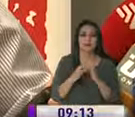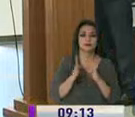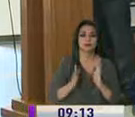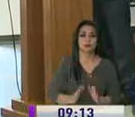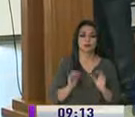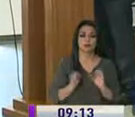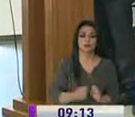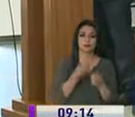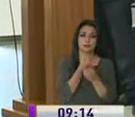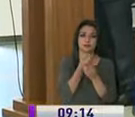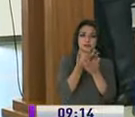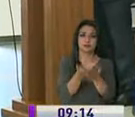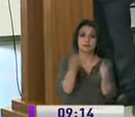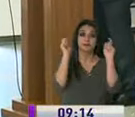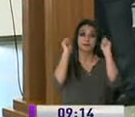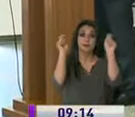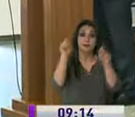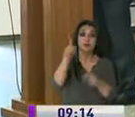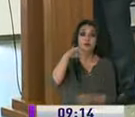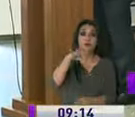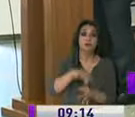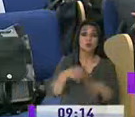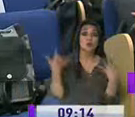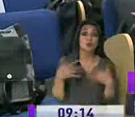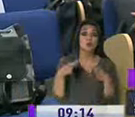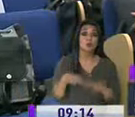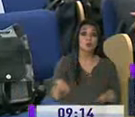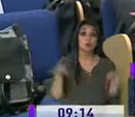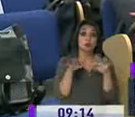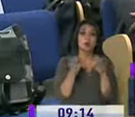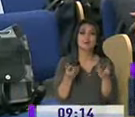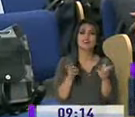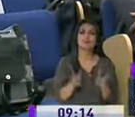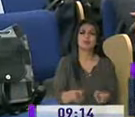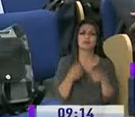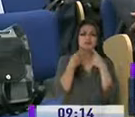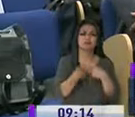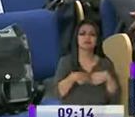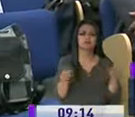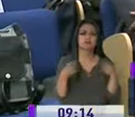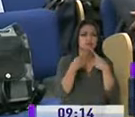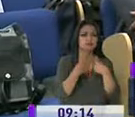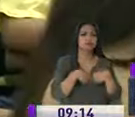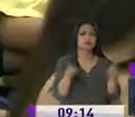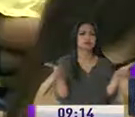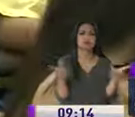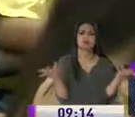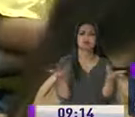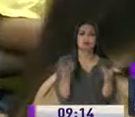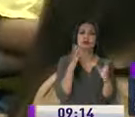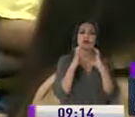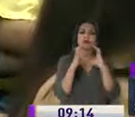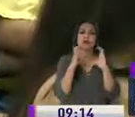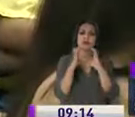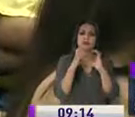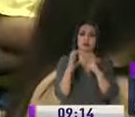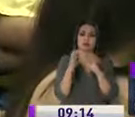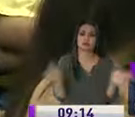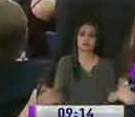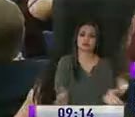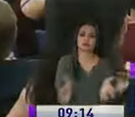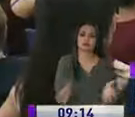Ciudadana. Esta campaña denominada Tu Voto Tiene Poder también tuvo el afán de difundir mensajes y productos comunicacionales para